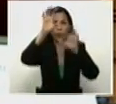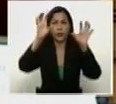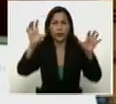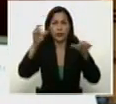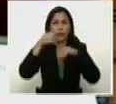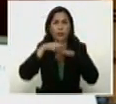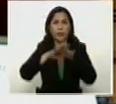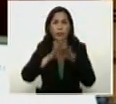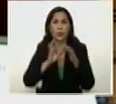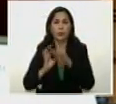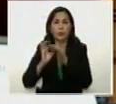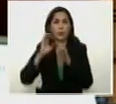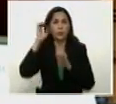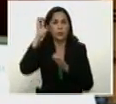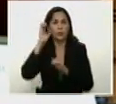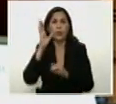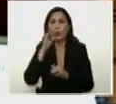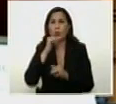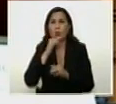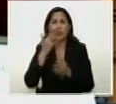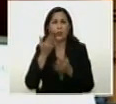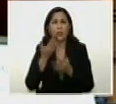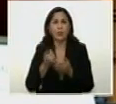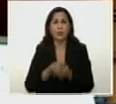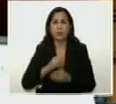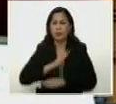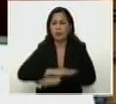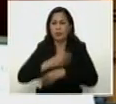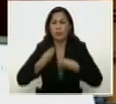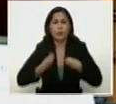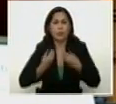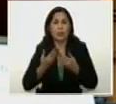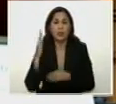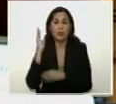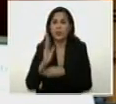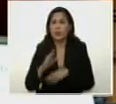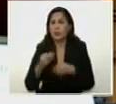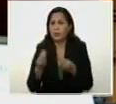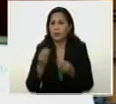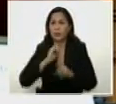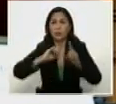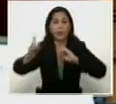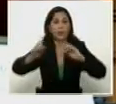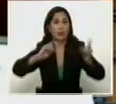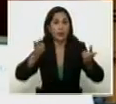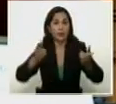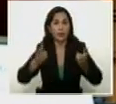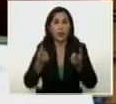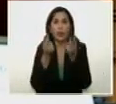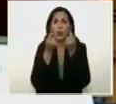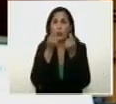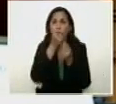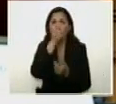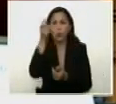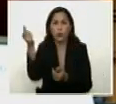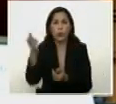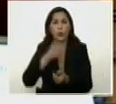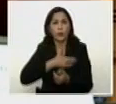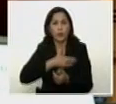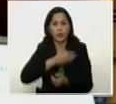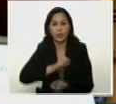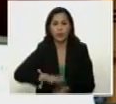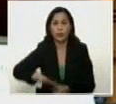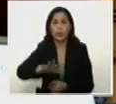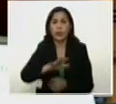que integran la Unión Europea carecen de moral alguna para sancionar o establecer directrices a ningún pueblo de nuestra madre